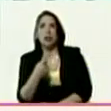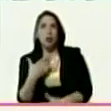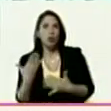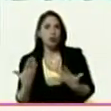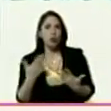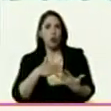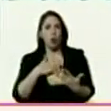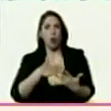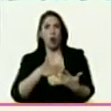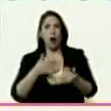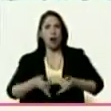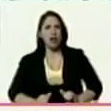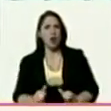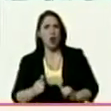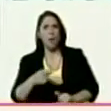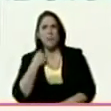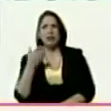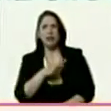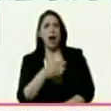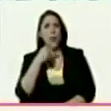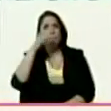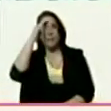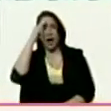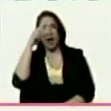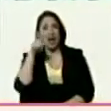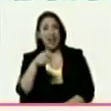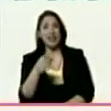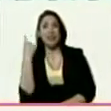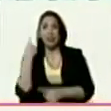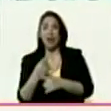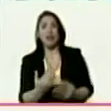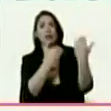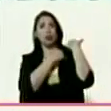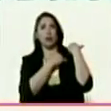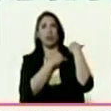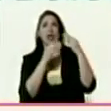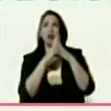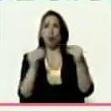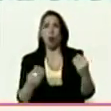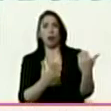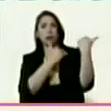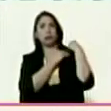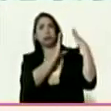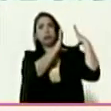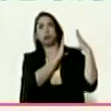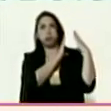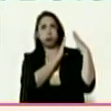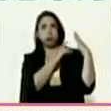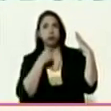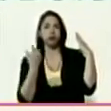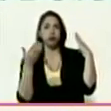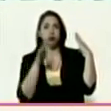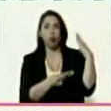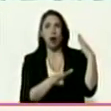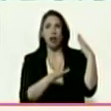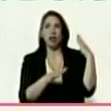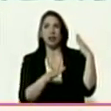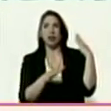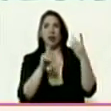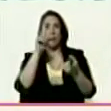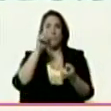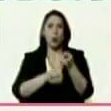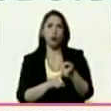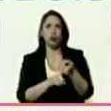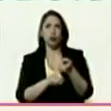a mis hijos que mataron a sus padres? O sea, ella tiene que cargar con toda la carga del asesinato de parte de su esposo